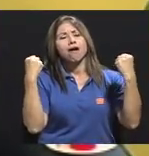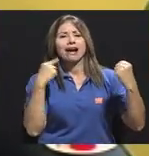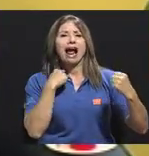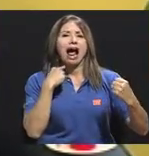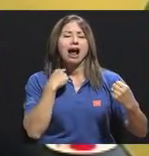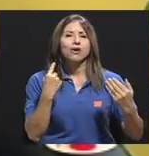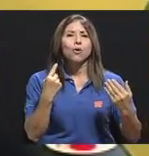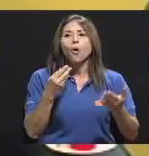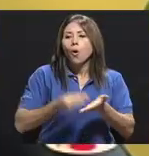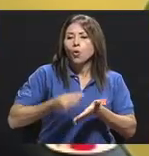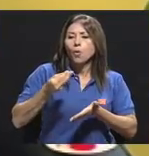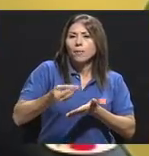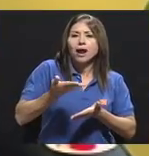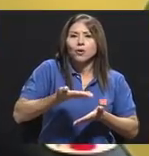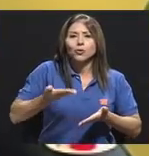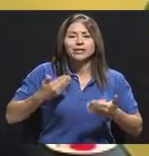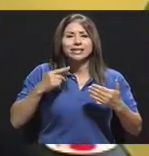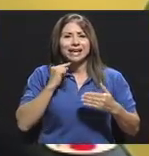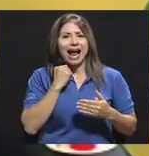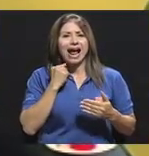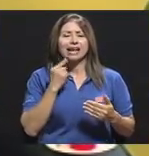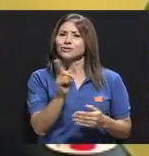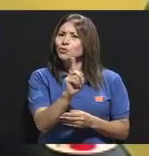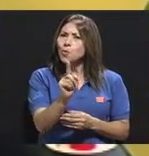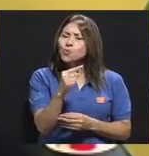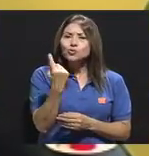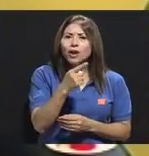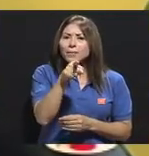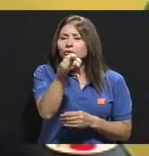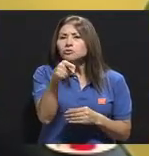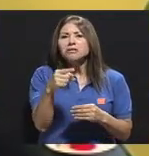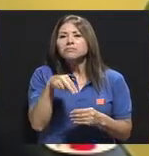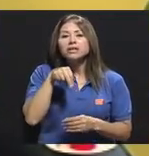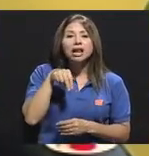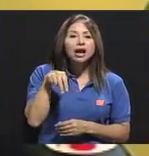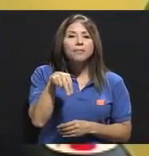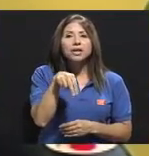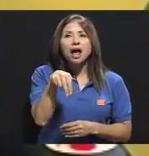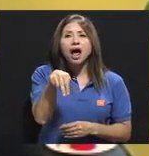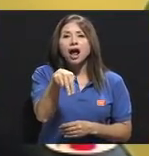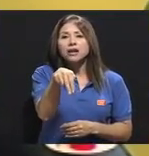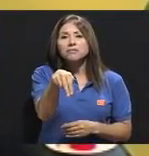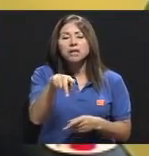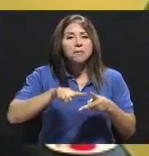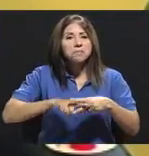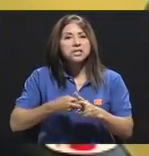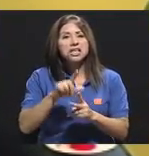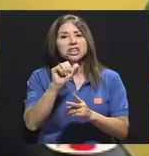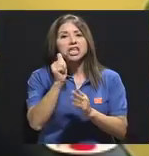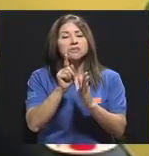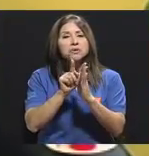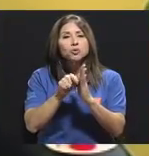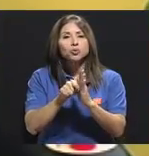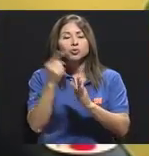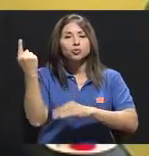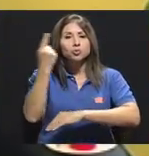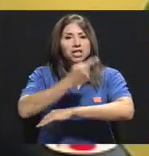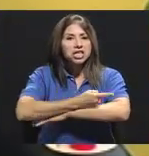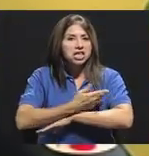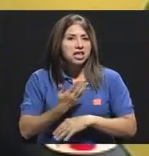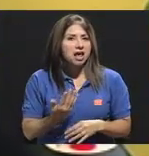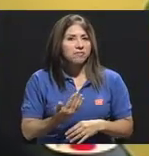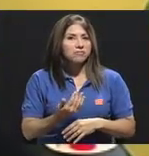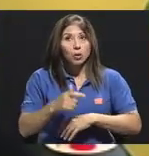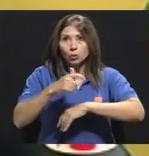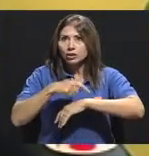sino salir a caminar salir a caminar sin esforzarse si tengo mucho exceso de peso Pues empezar con 10 minutos por día verdad una hora donde no haya